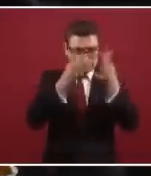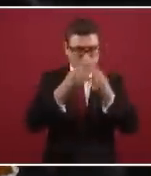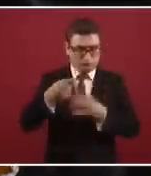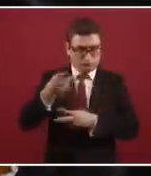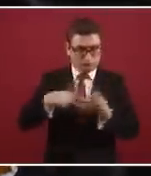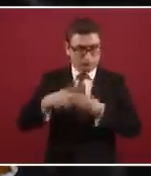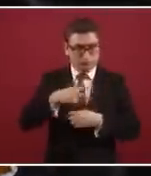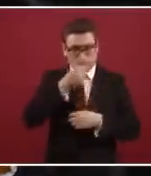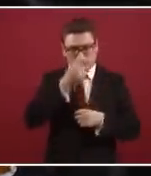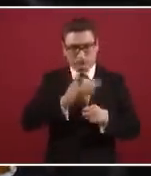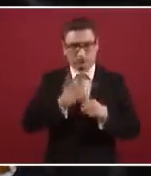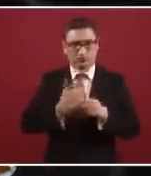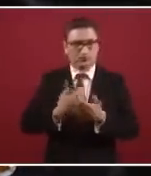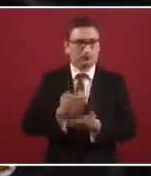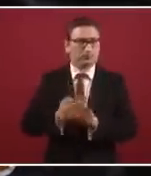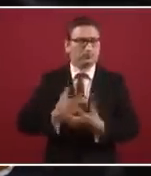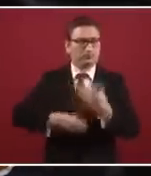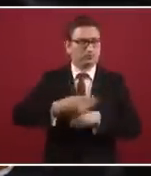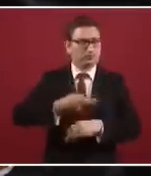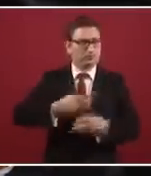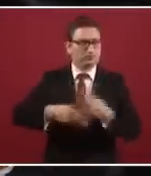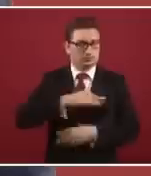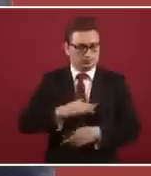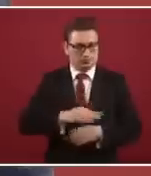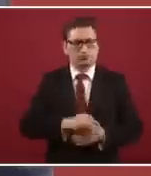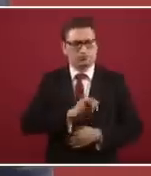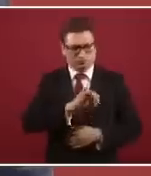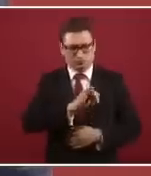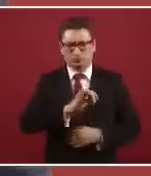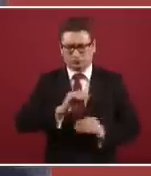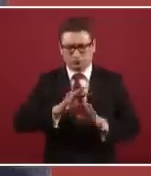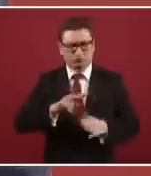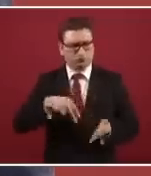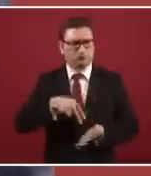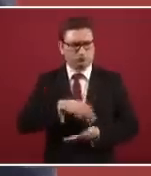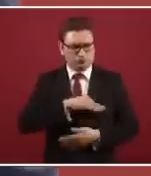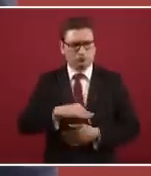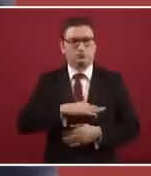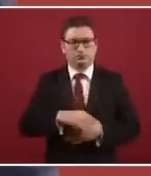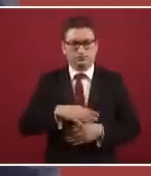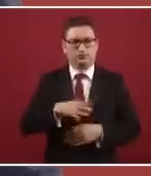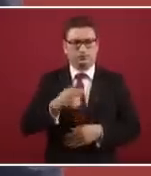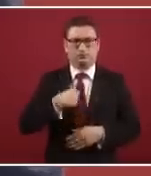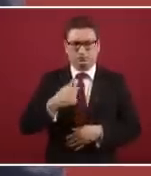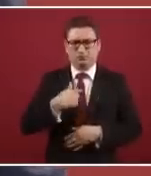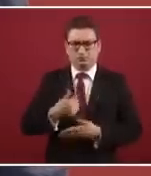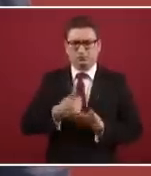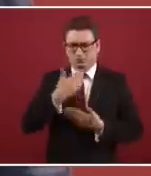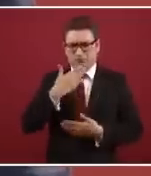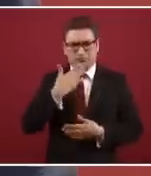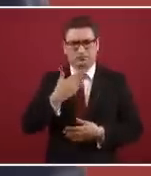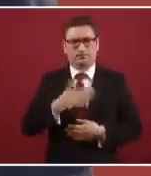la secretaria de Economía que sí, nos expliquen sobre sí, esta situación? Sí, para contestar a esto. Además, a mí me sirve mucho,